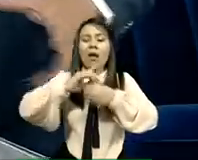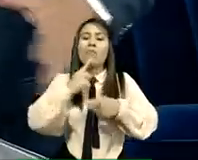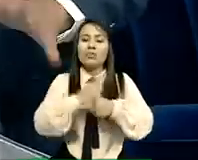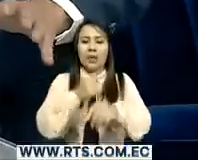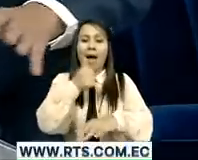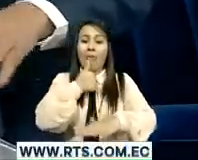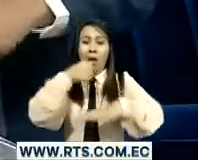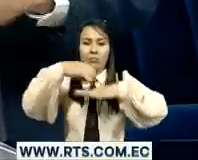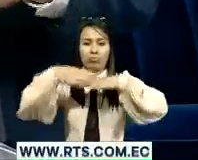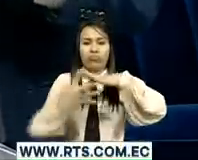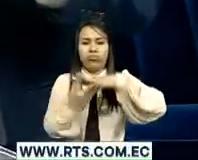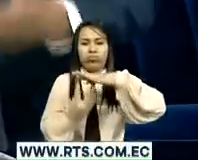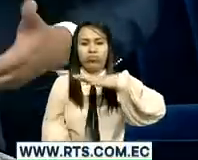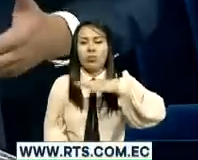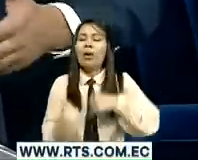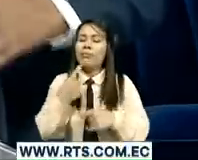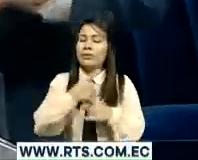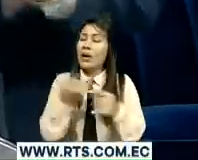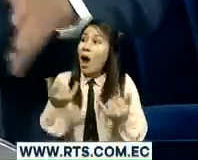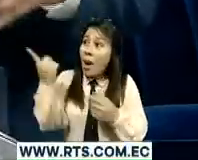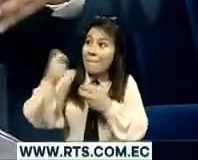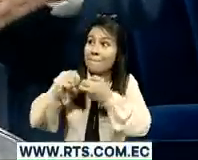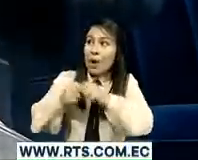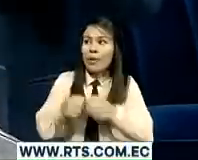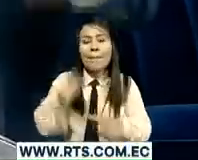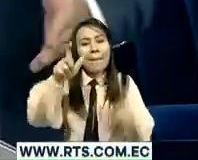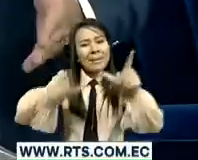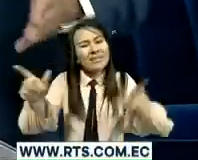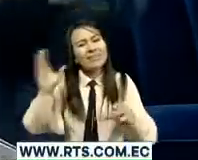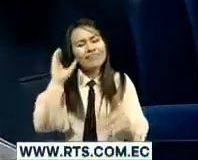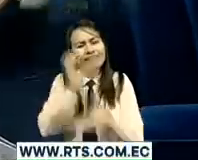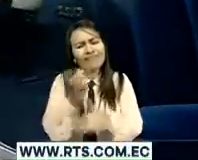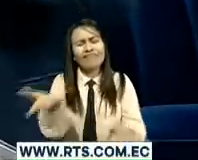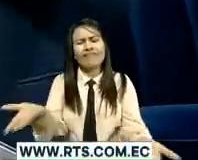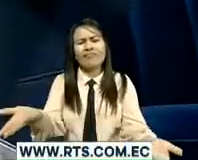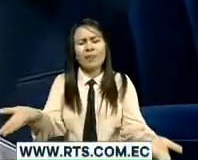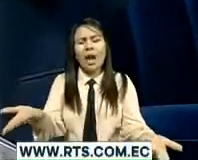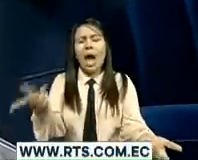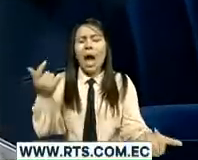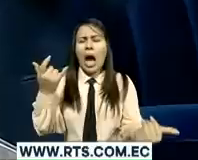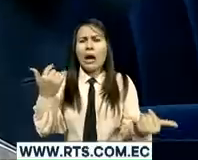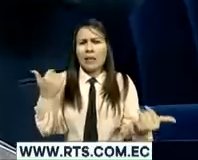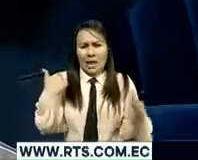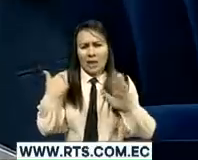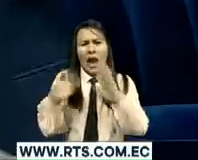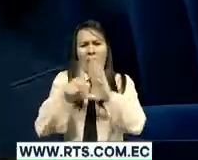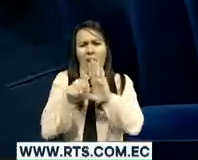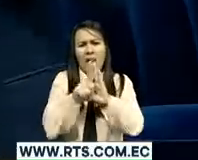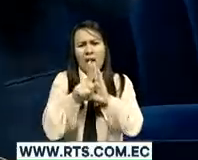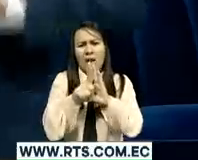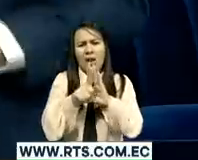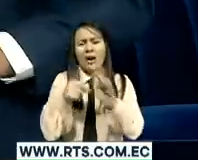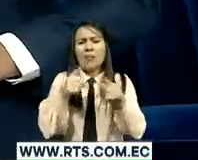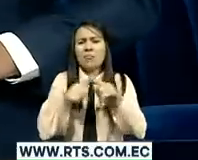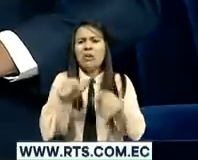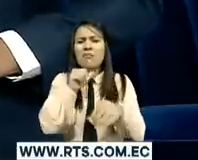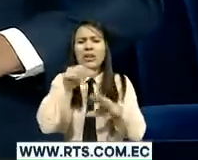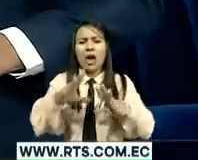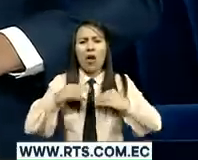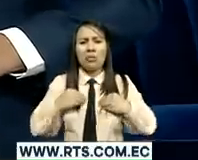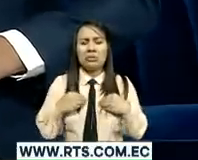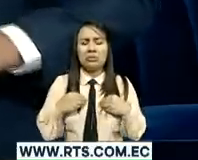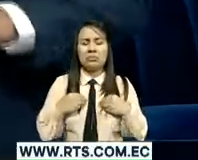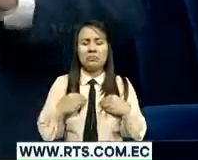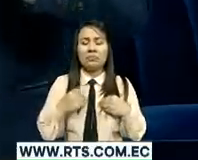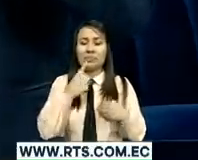alcantarillas y todo este problema que siempre se repite en la temporada invernal. Y otra cosa más que le voy a decir, mi querido